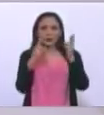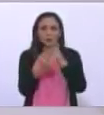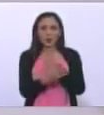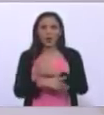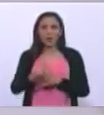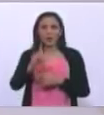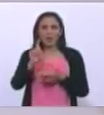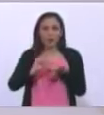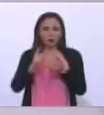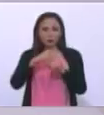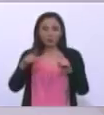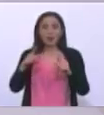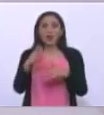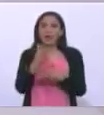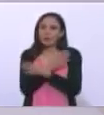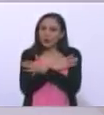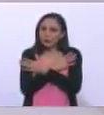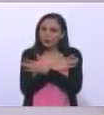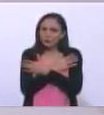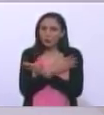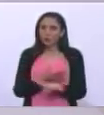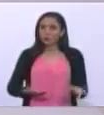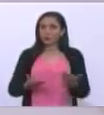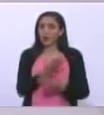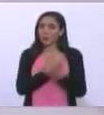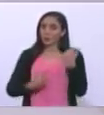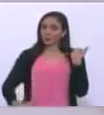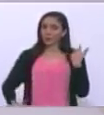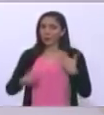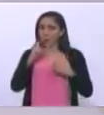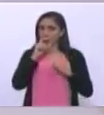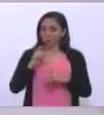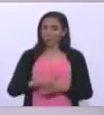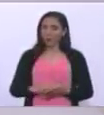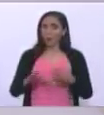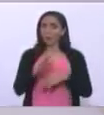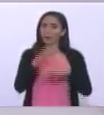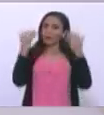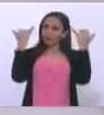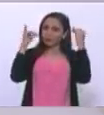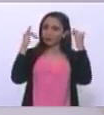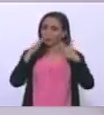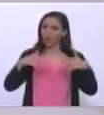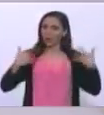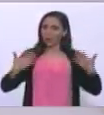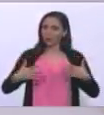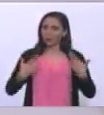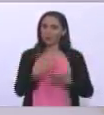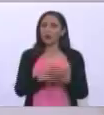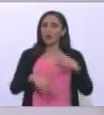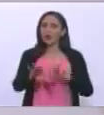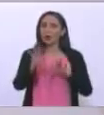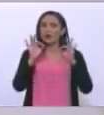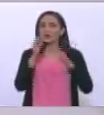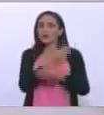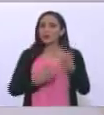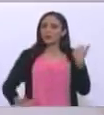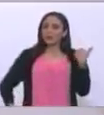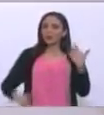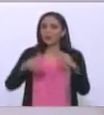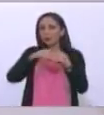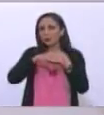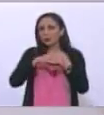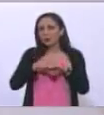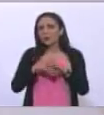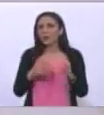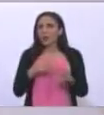Kesimi, felicitó al gobierno de la nación venezolana por haber celebrado exitosamente sus elecciones presidenciales y calificó